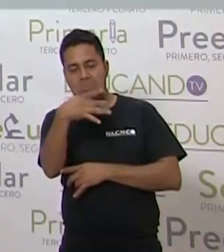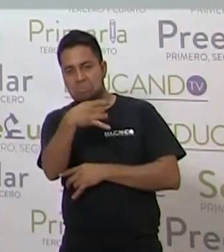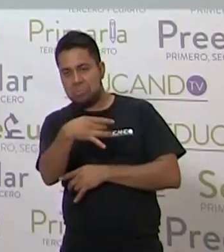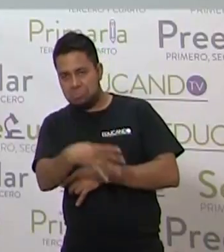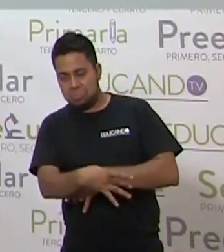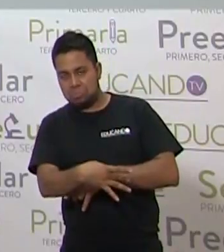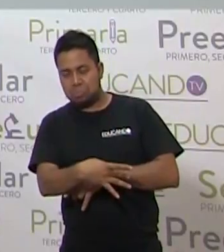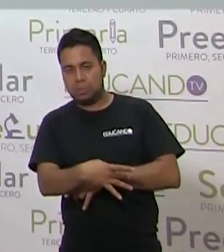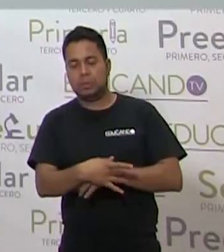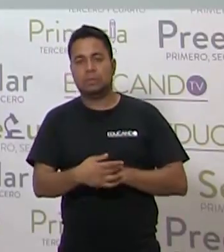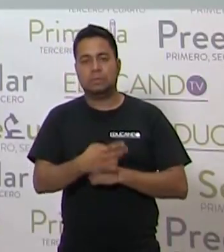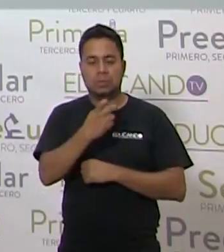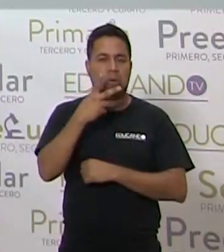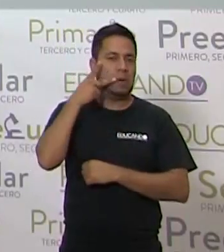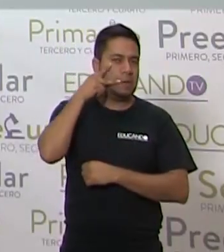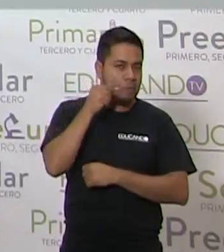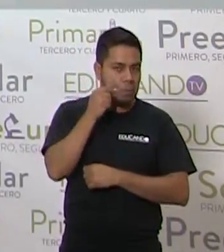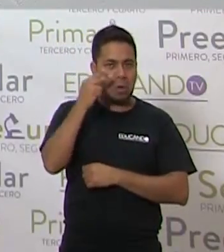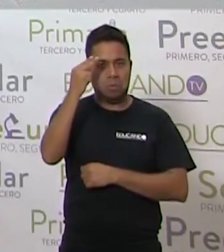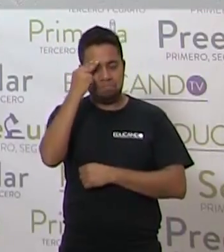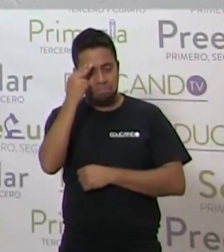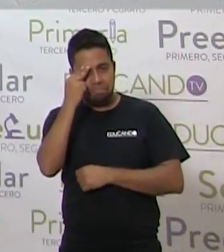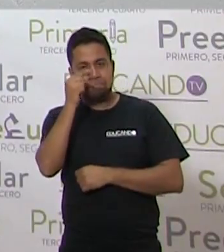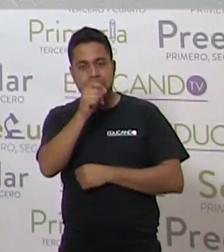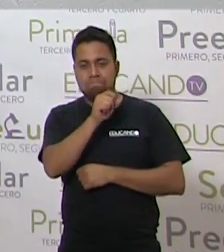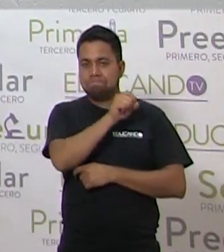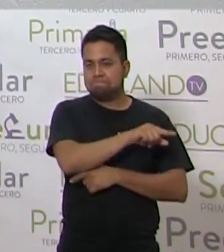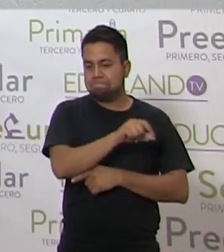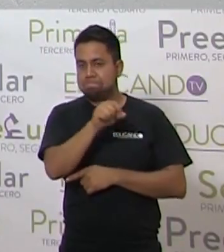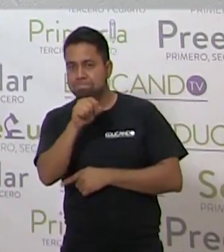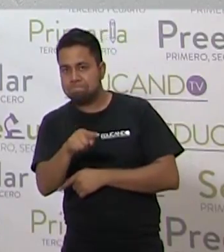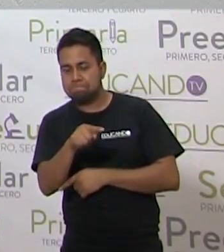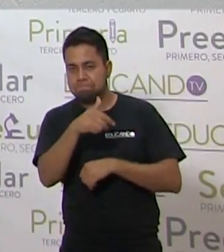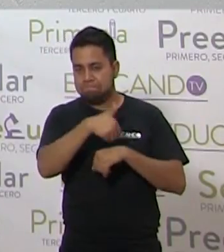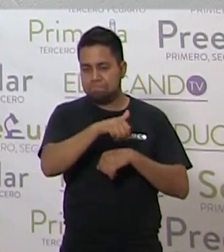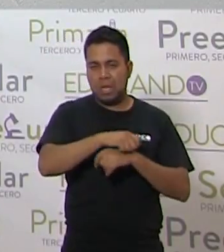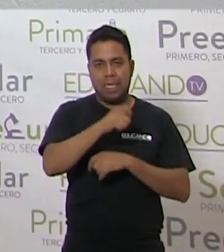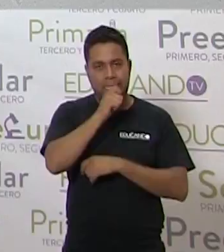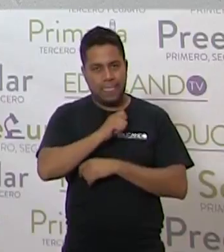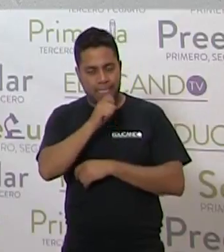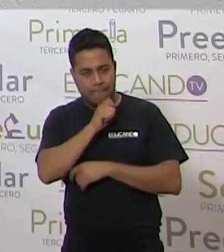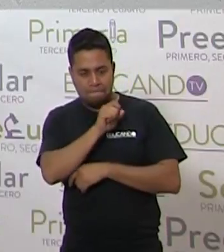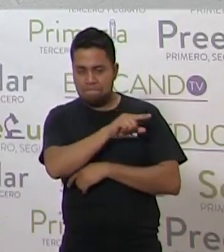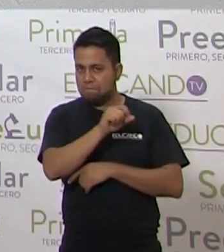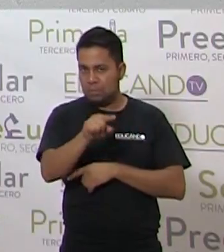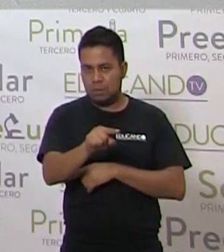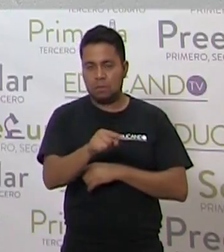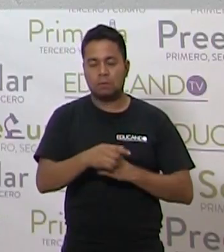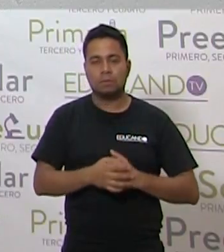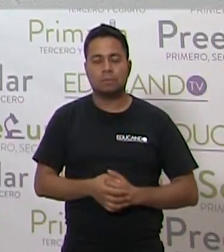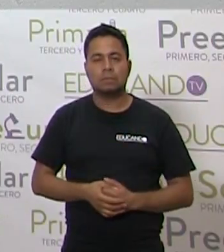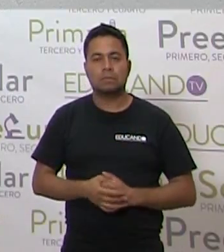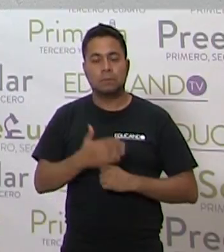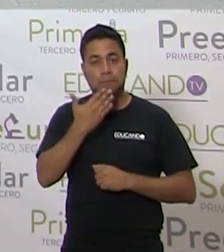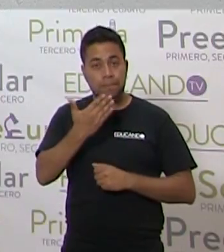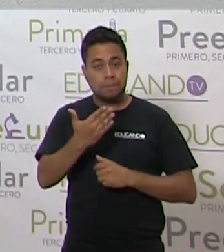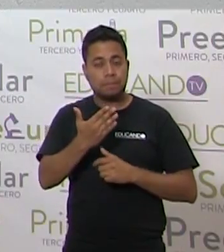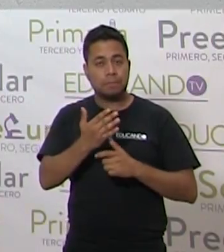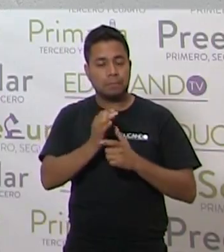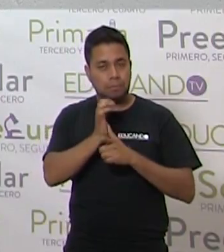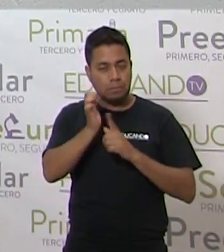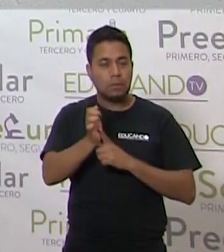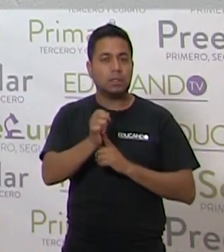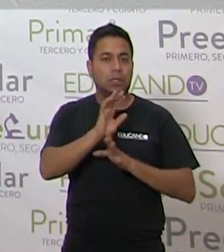este eh de limón y de uvas son del mismo la misma cantidad de paletas o el mismo porcentaje Entonces ya